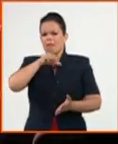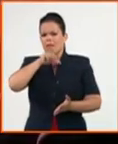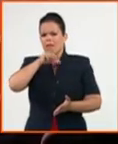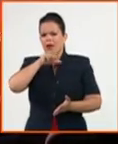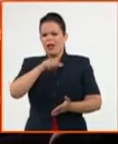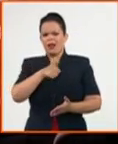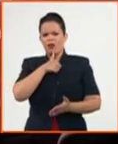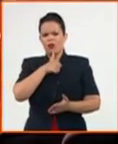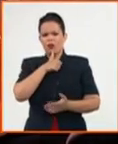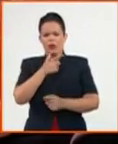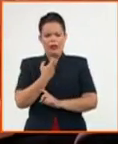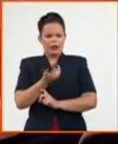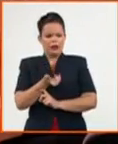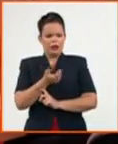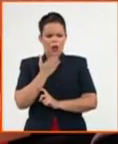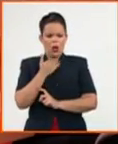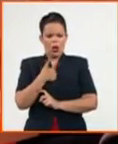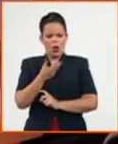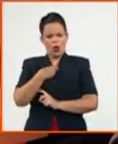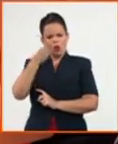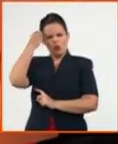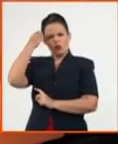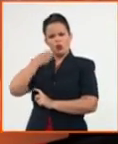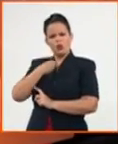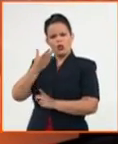con las curas de uno dos tres años